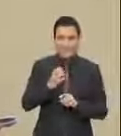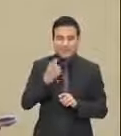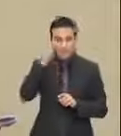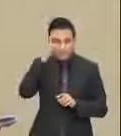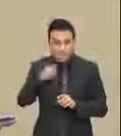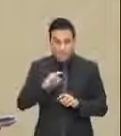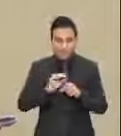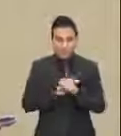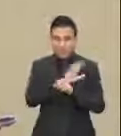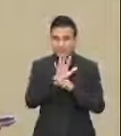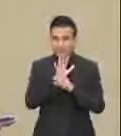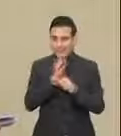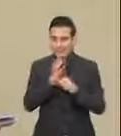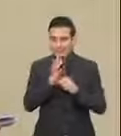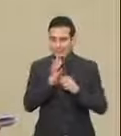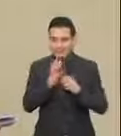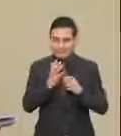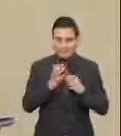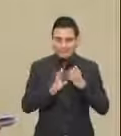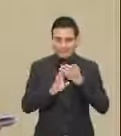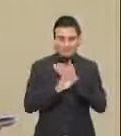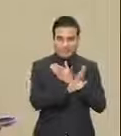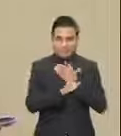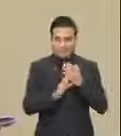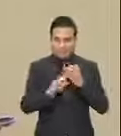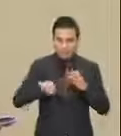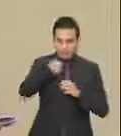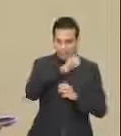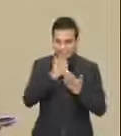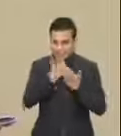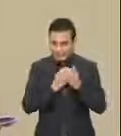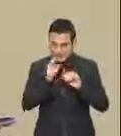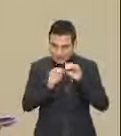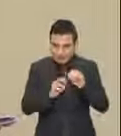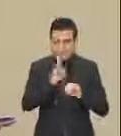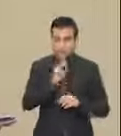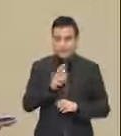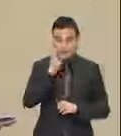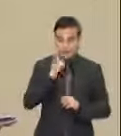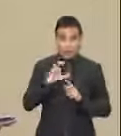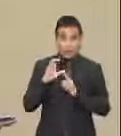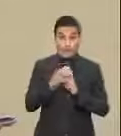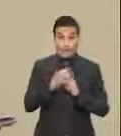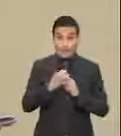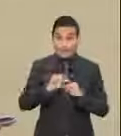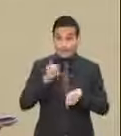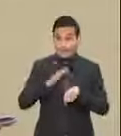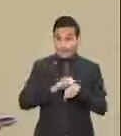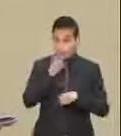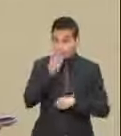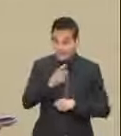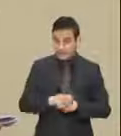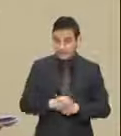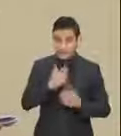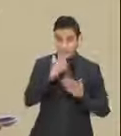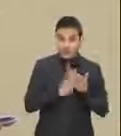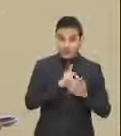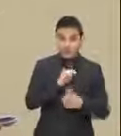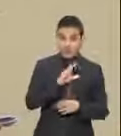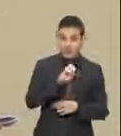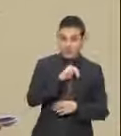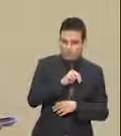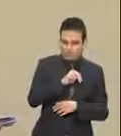impactar en la calidad de nuestro padrón por ejemplo el comité técnico comprueba que la coincidencia que refleja el padrón electoral al